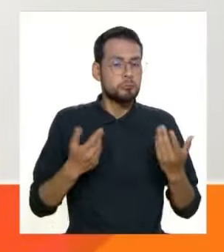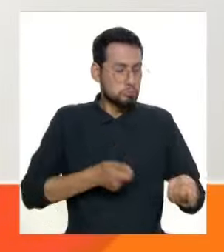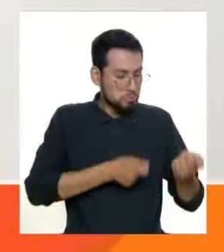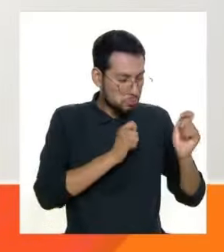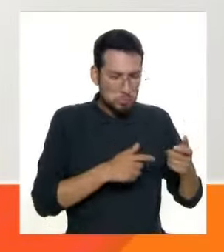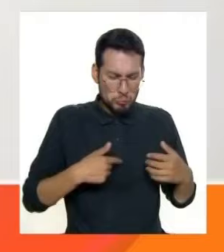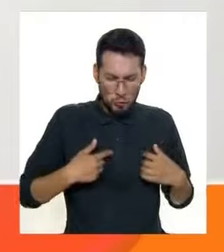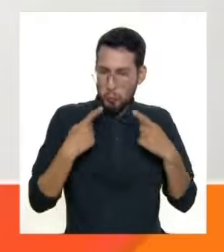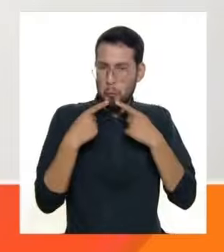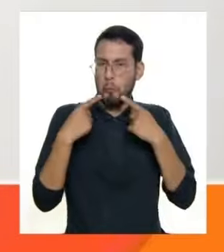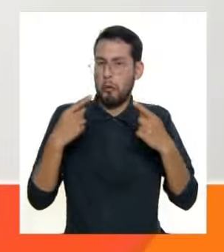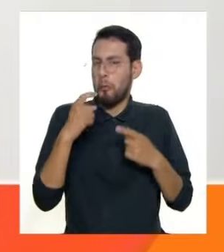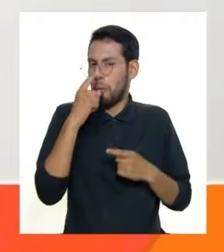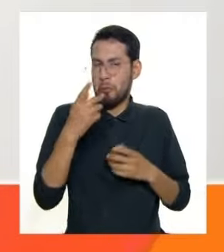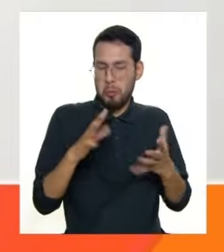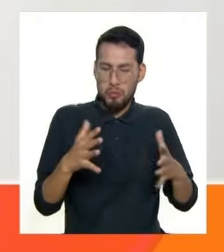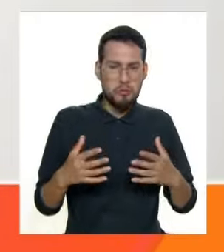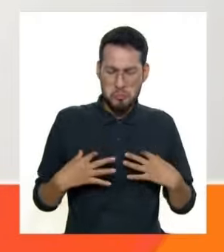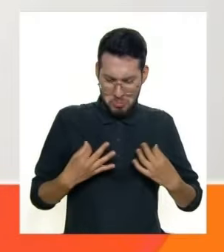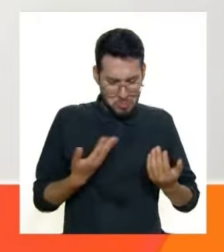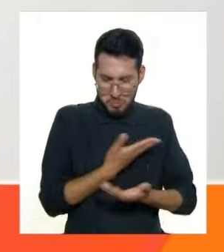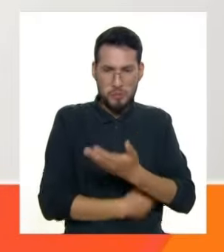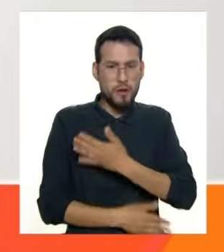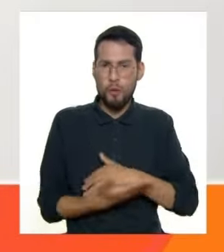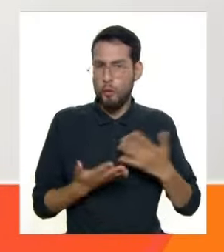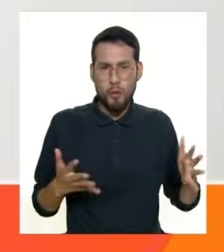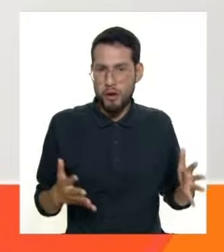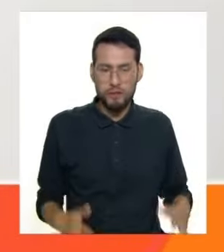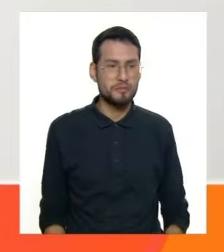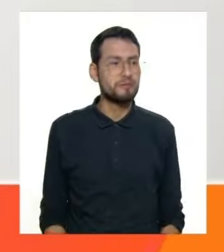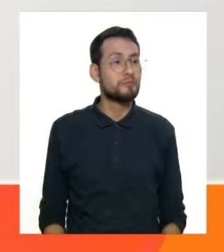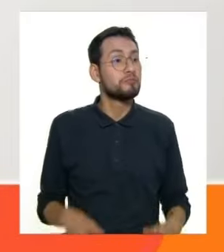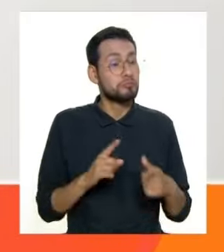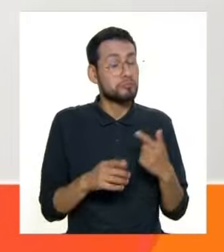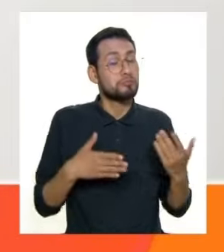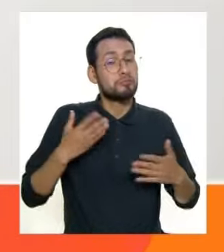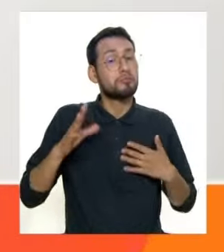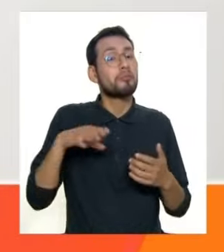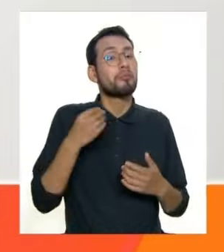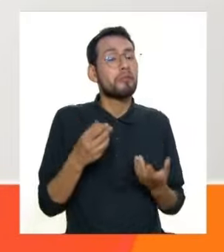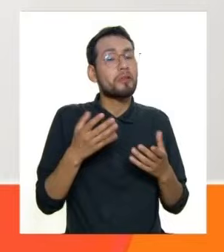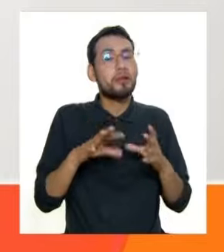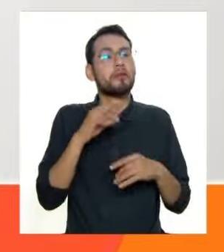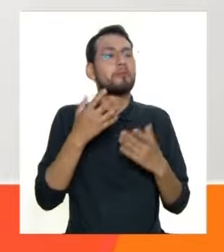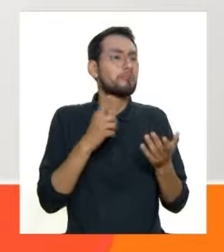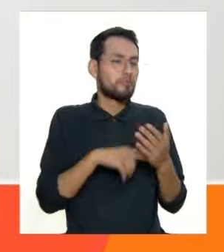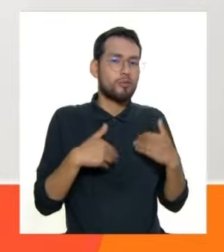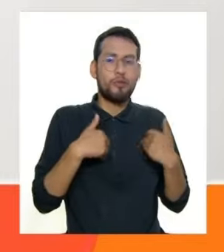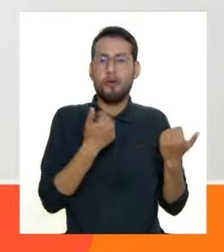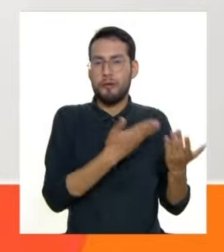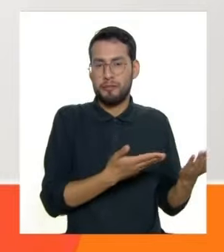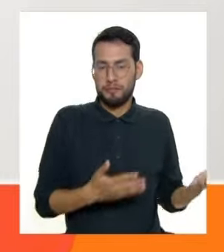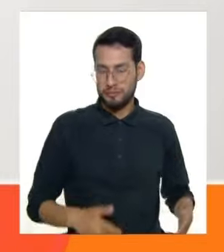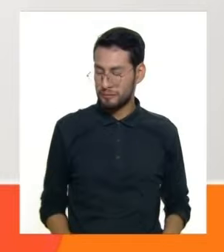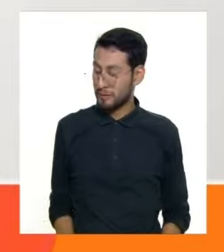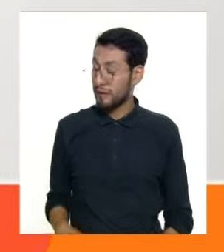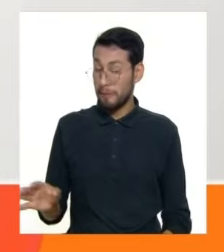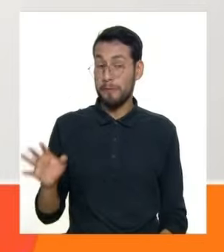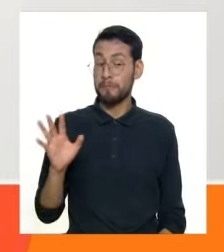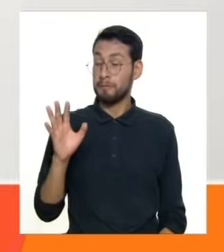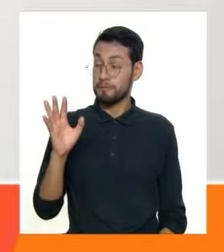camisa de marca, ni una camisa más o menos, no tenía una camisa. Pudo ser feliz porque encontró la felicidad en otras cosas. Y fíjate que